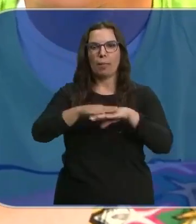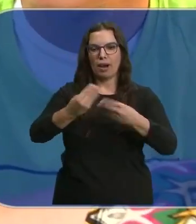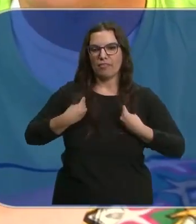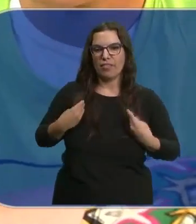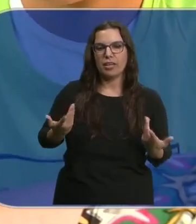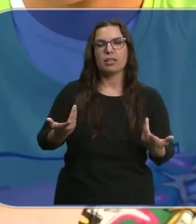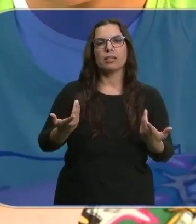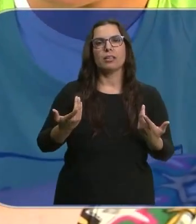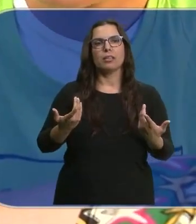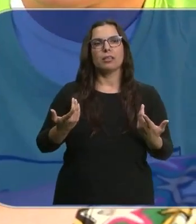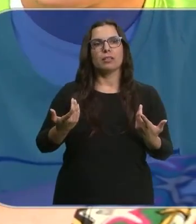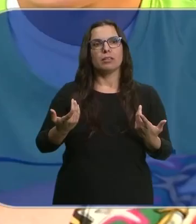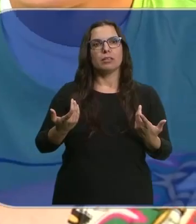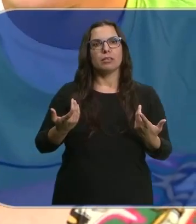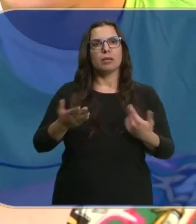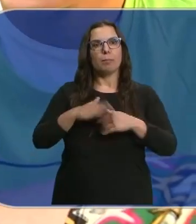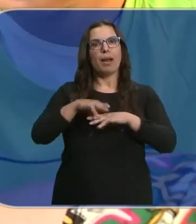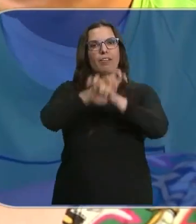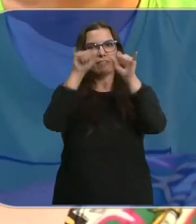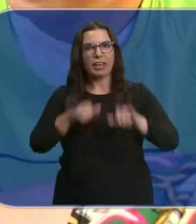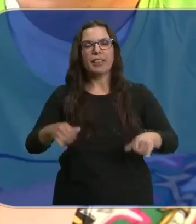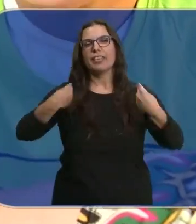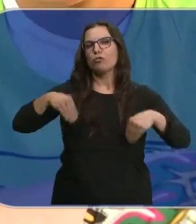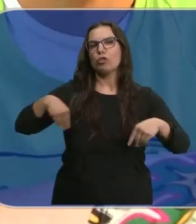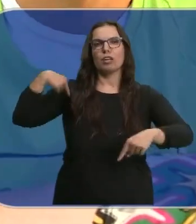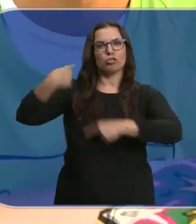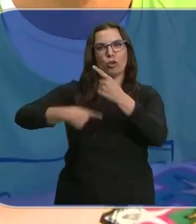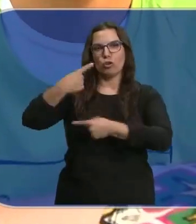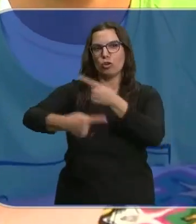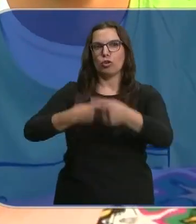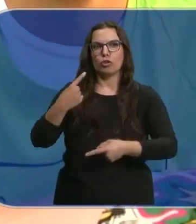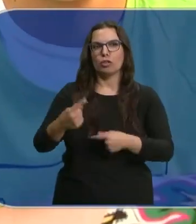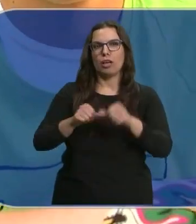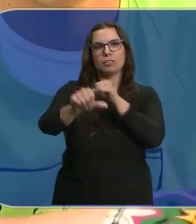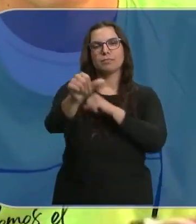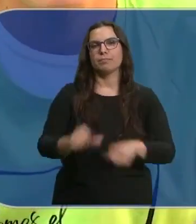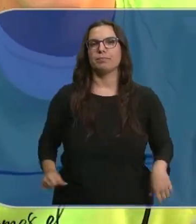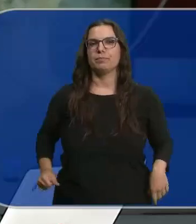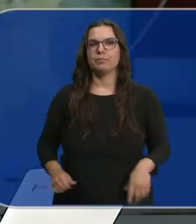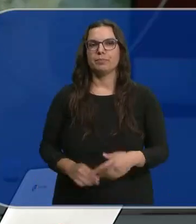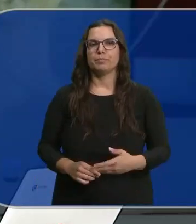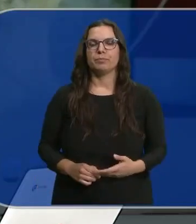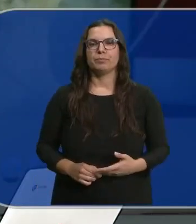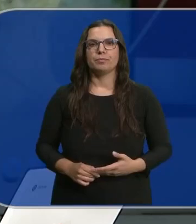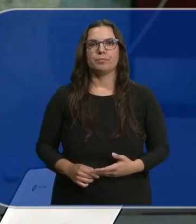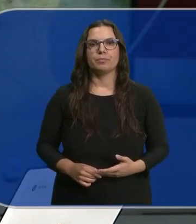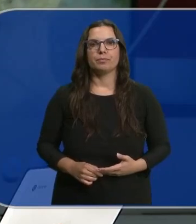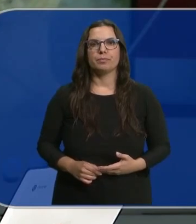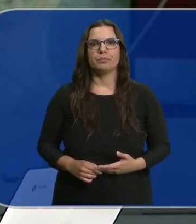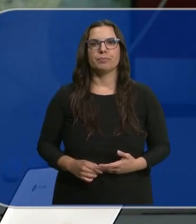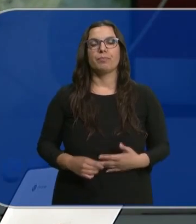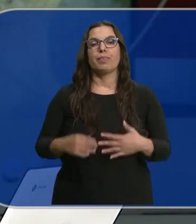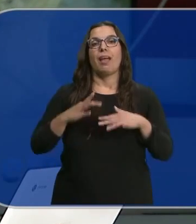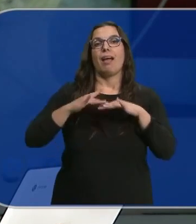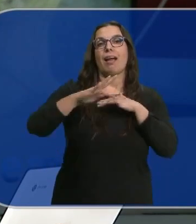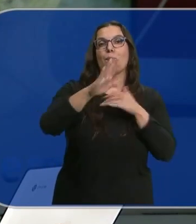vivir, para ser feliz y para disfrutar todos los días que se ponen por delante. Los campos de Castilla y